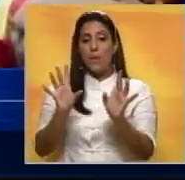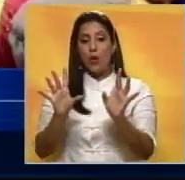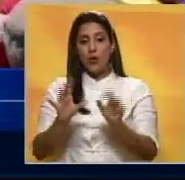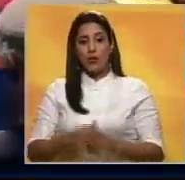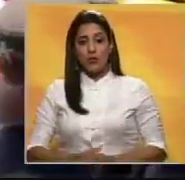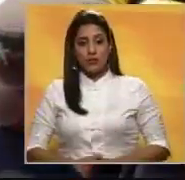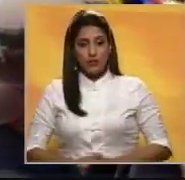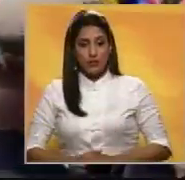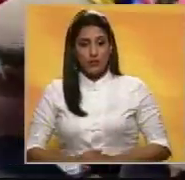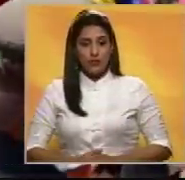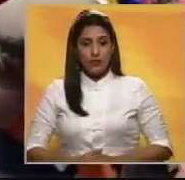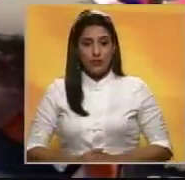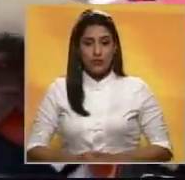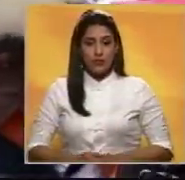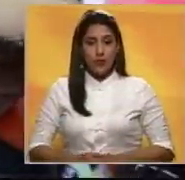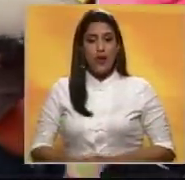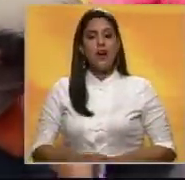inmediatas.